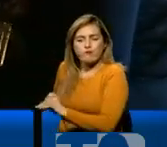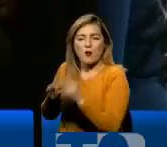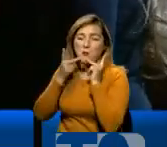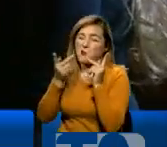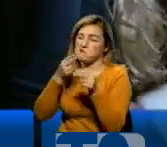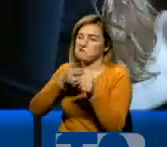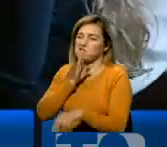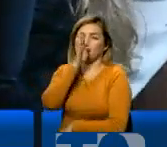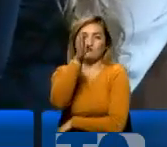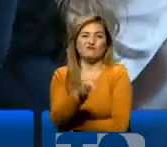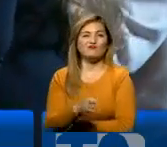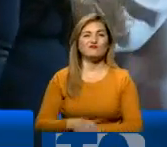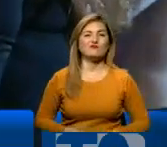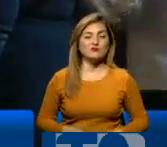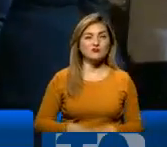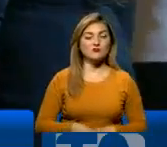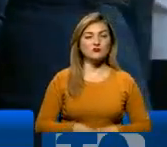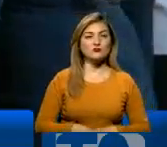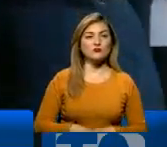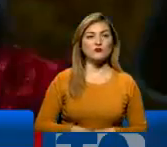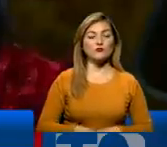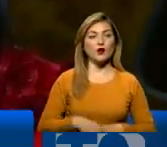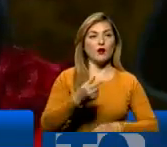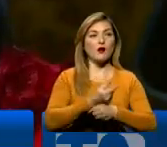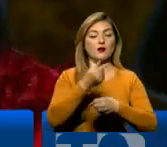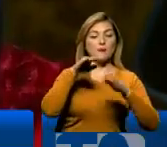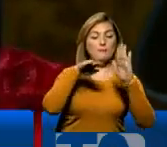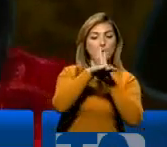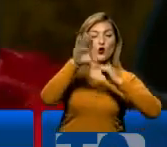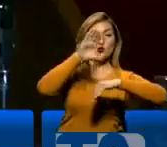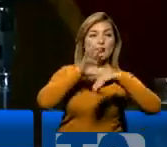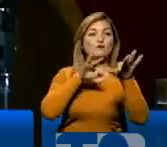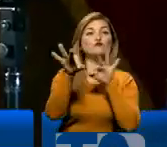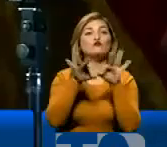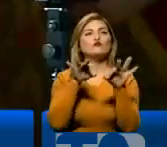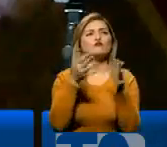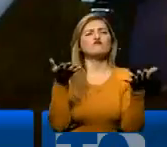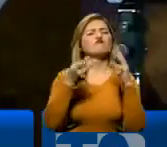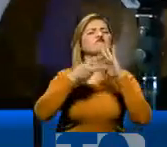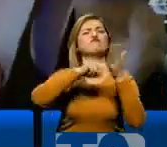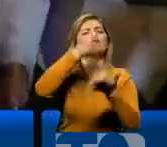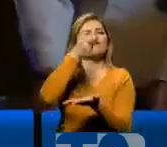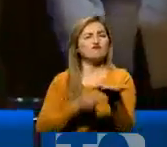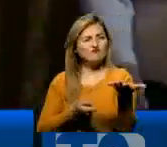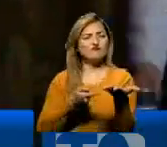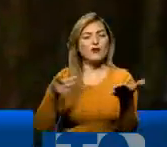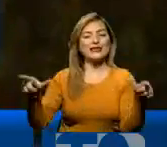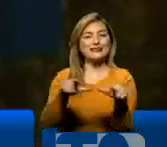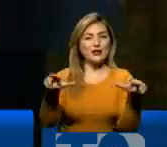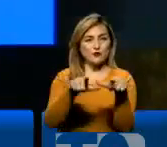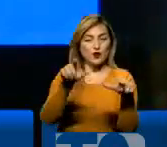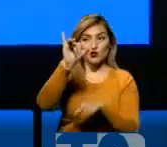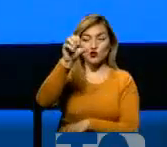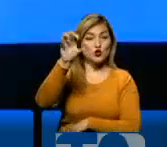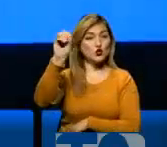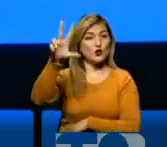está exento de contaminarse de estas prácticas. La gerente del Banco Central explica en qué consiste esta certificación del